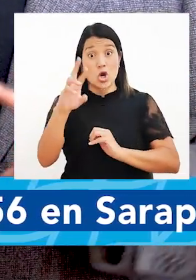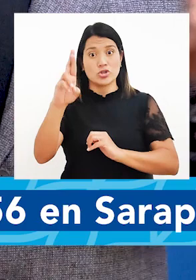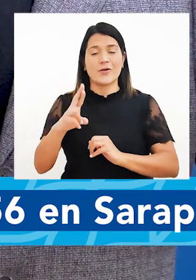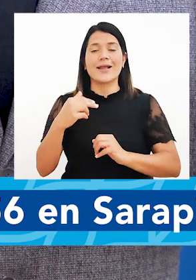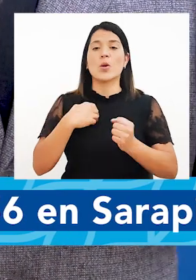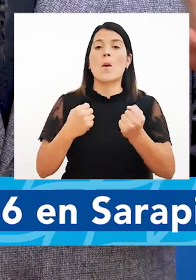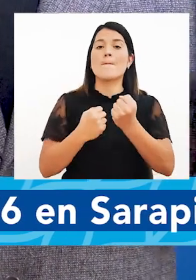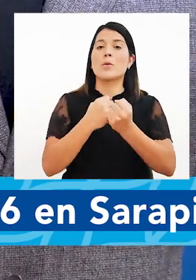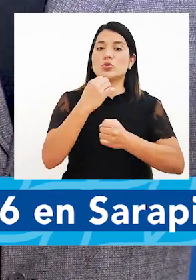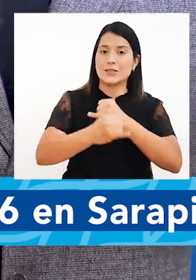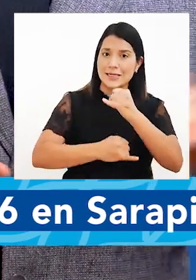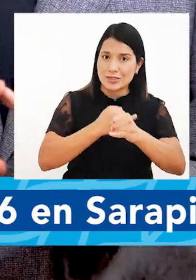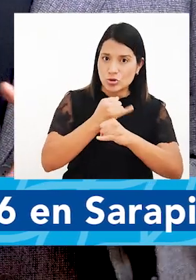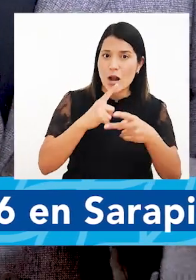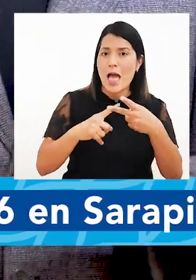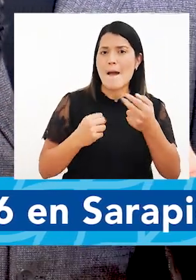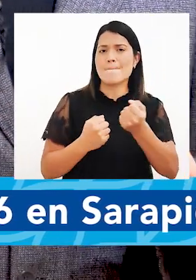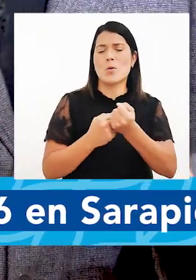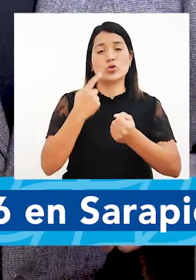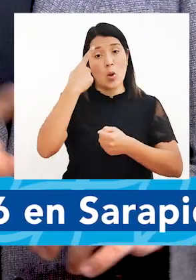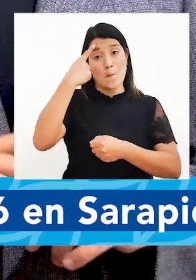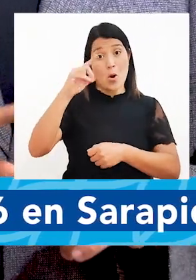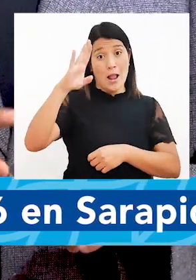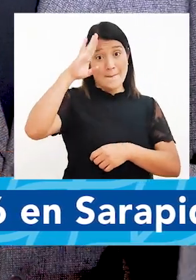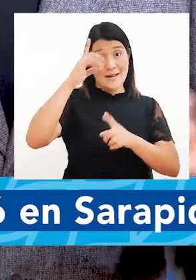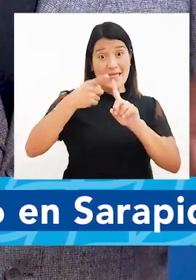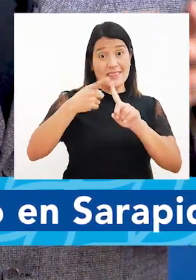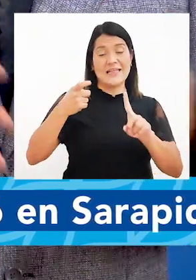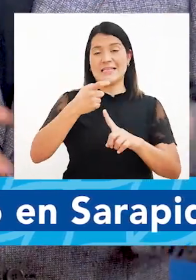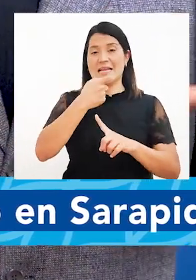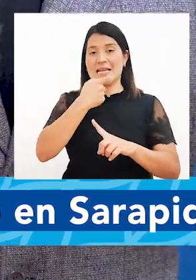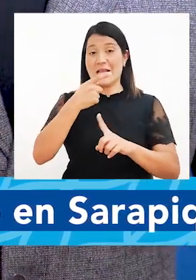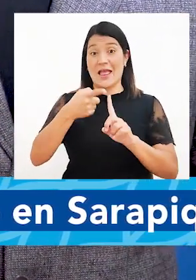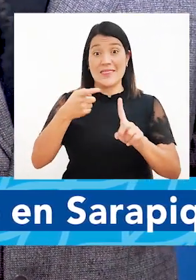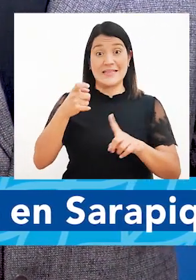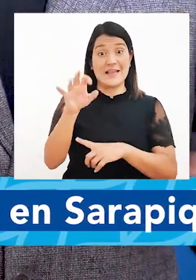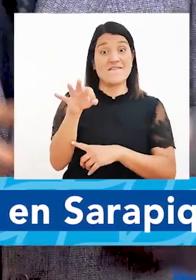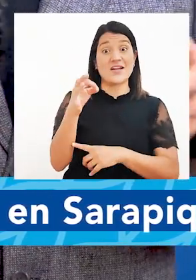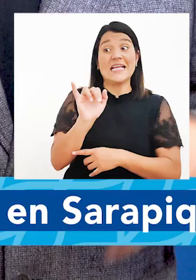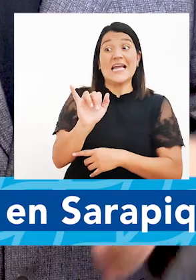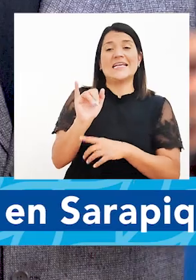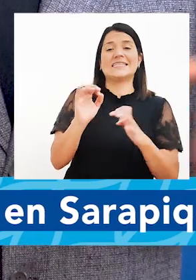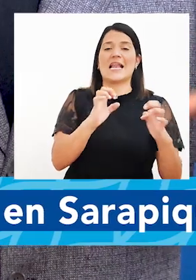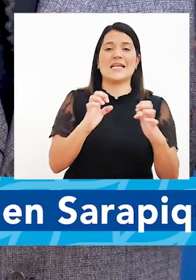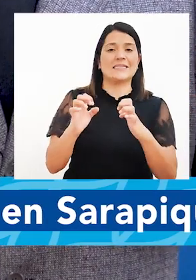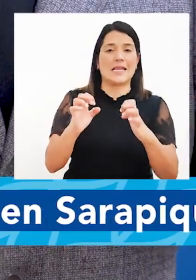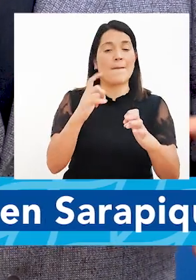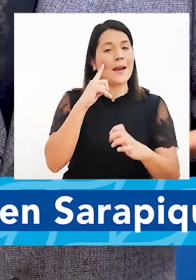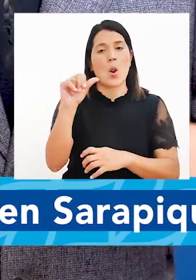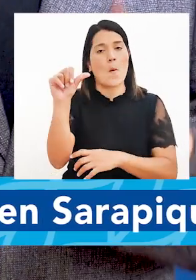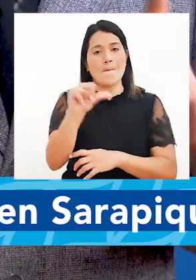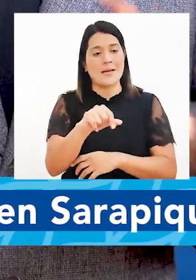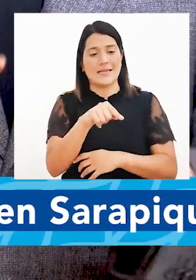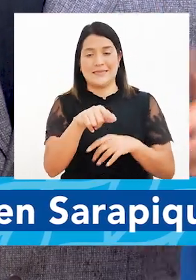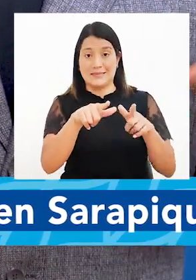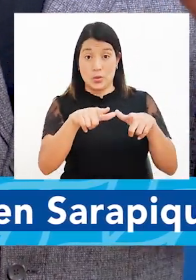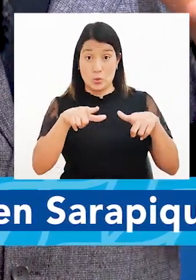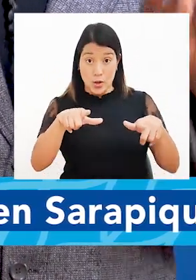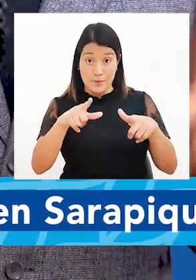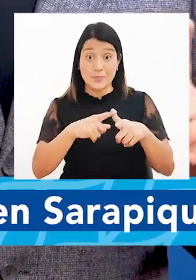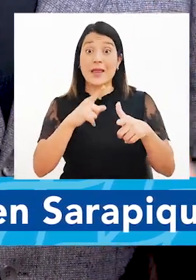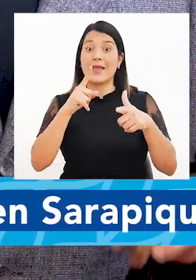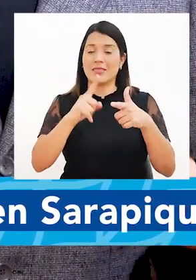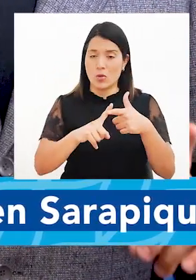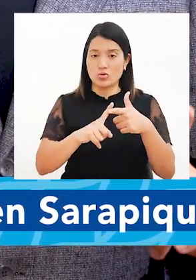de capitanes que venían de Inglaterra, gente que venía de Francia, porque era la estrategia de no perder ese punto. Entonces,